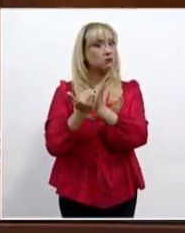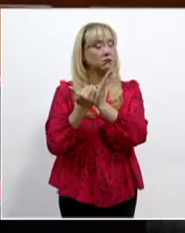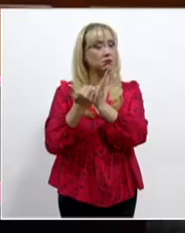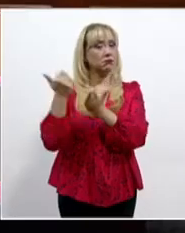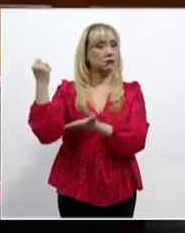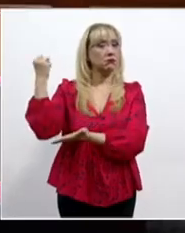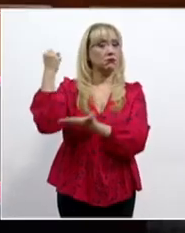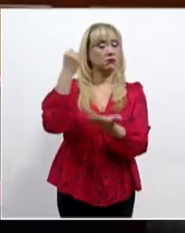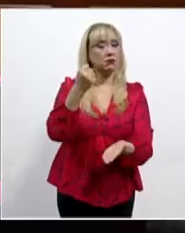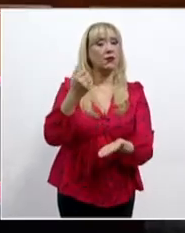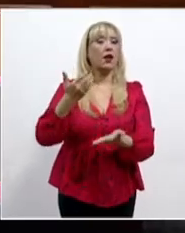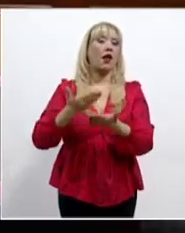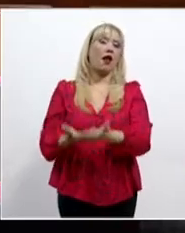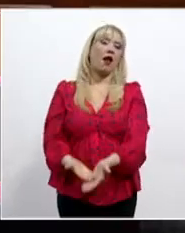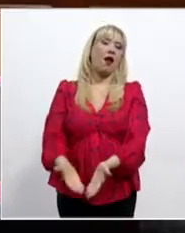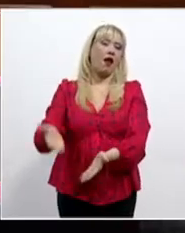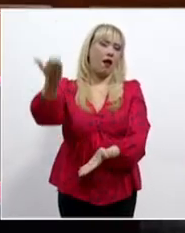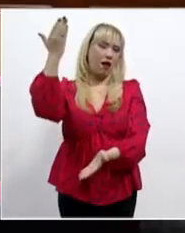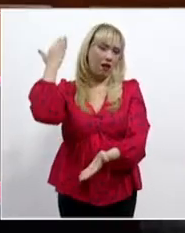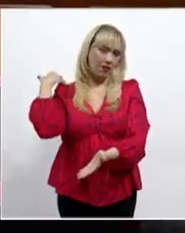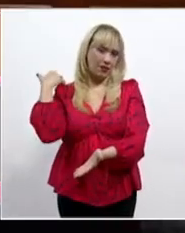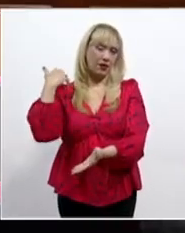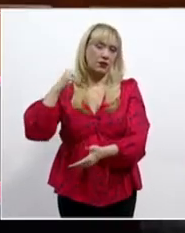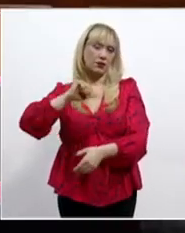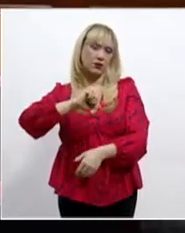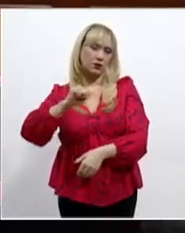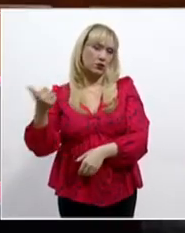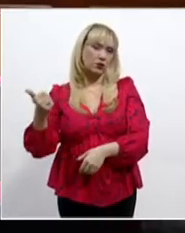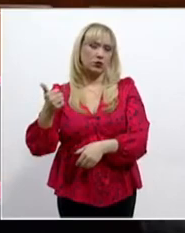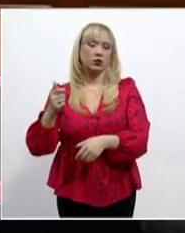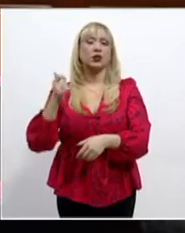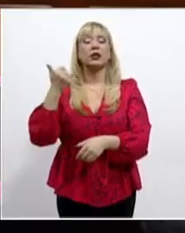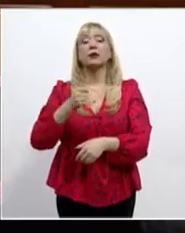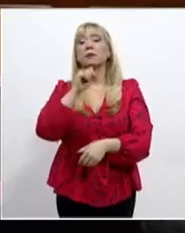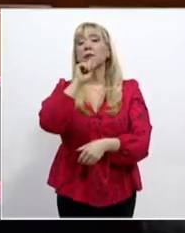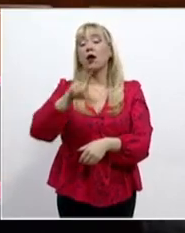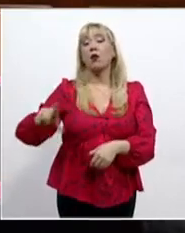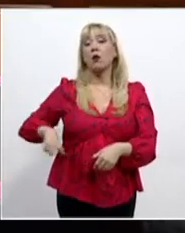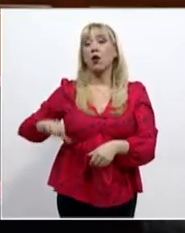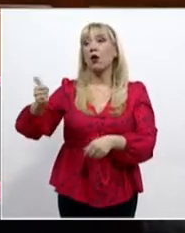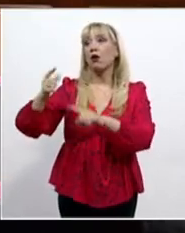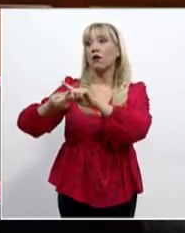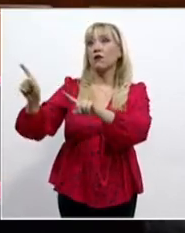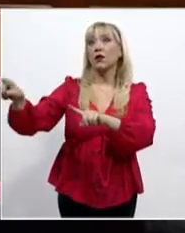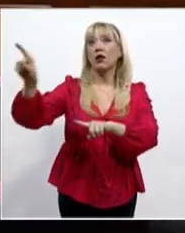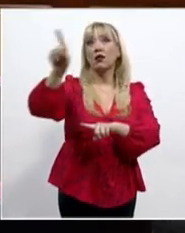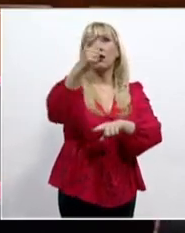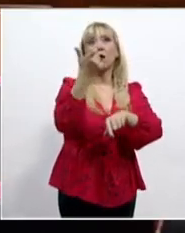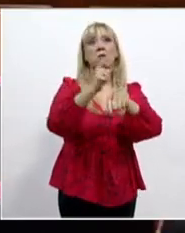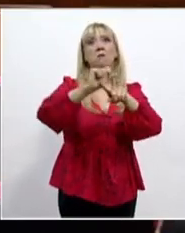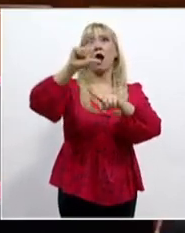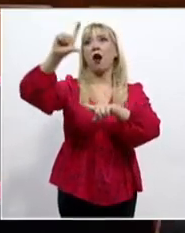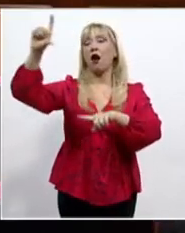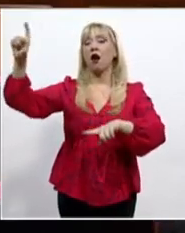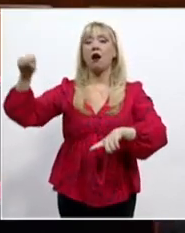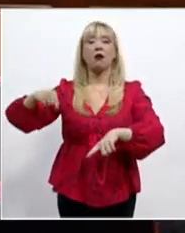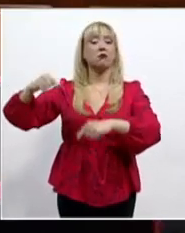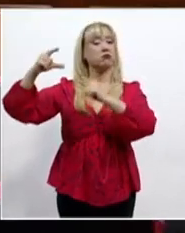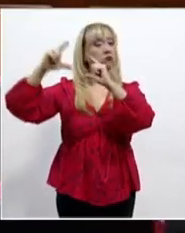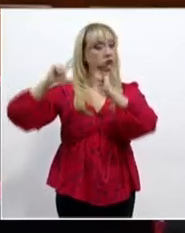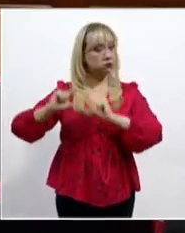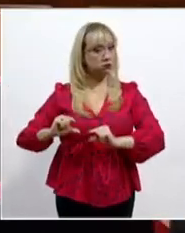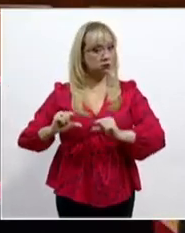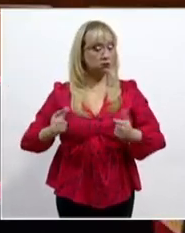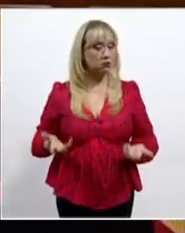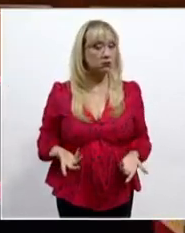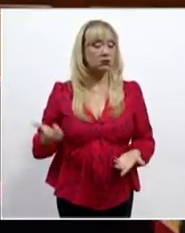Federación en comparación con otros entes públicos. Explicó que este proyecto de